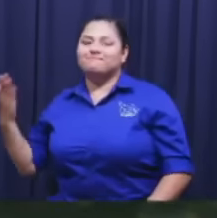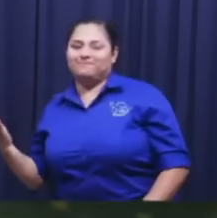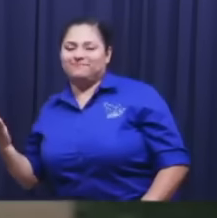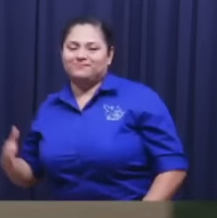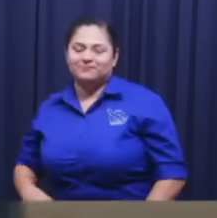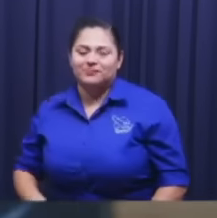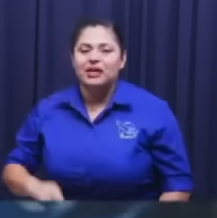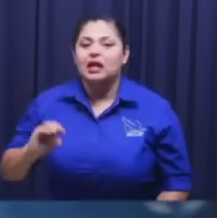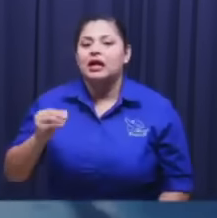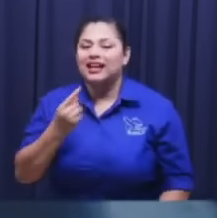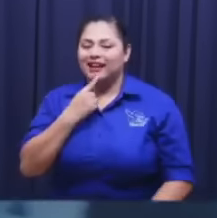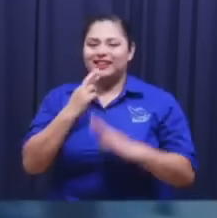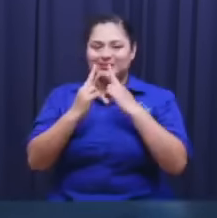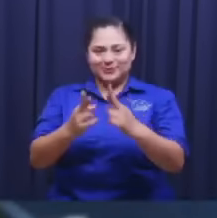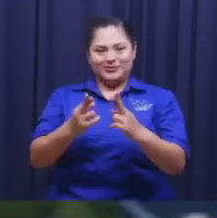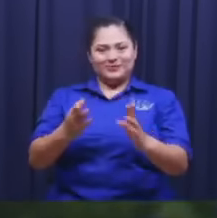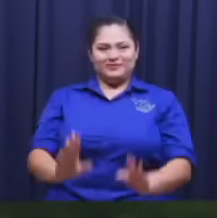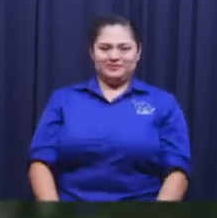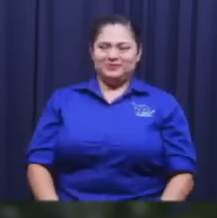¿Qué le dijo?